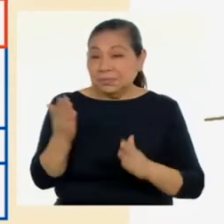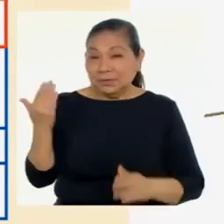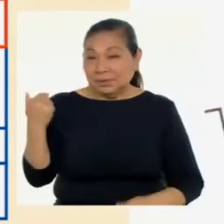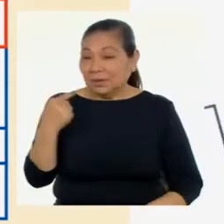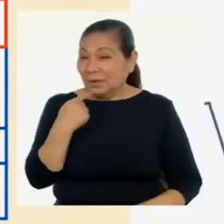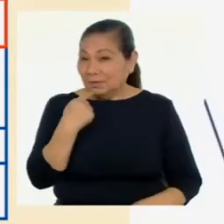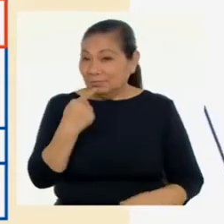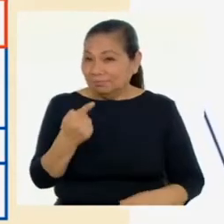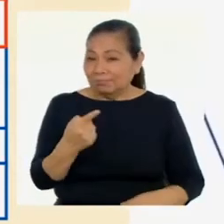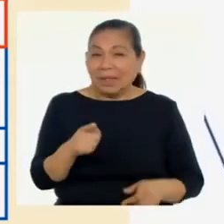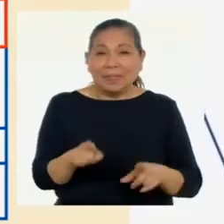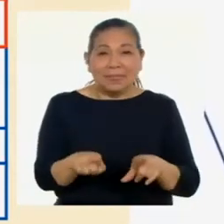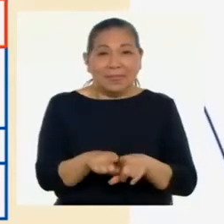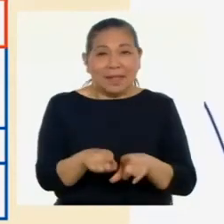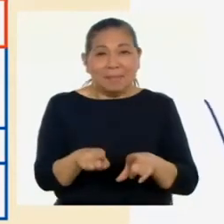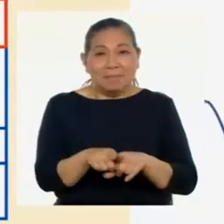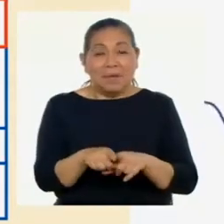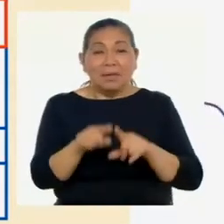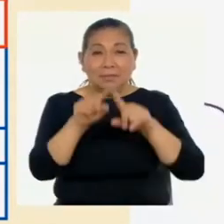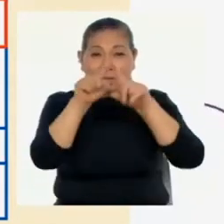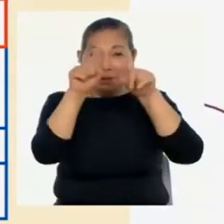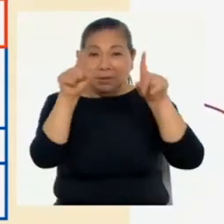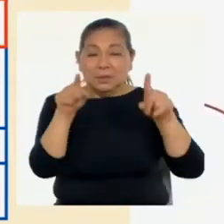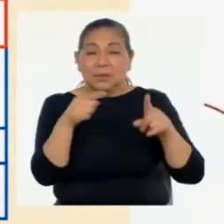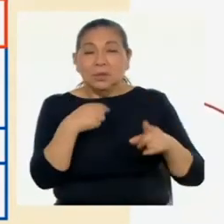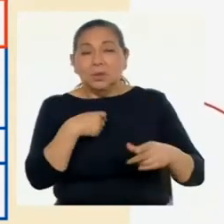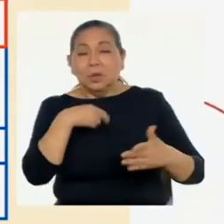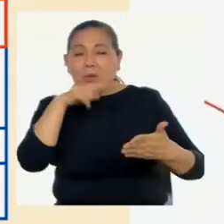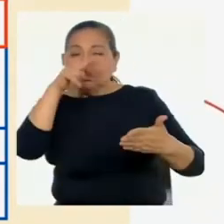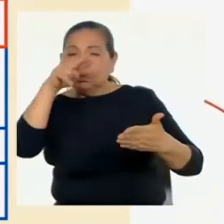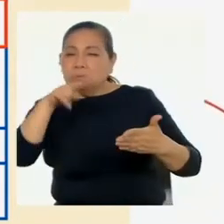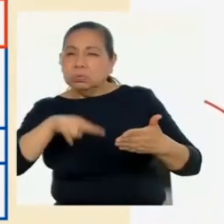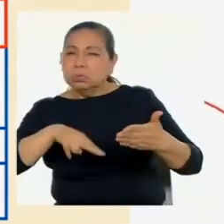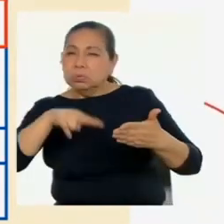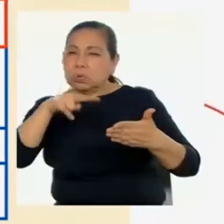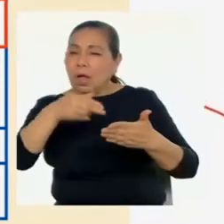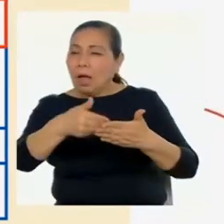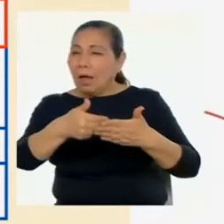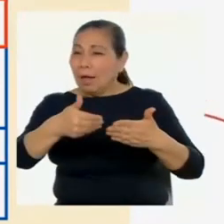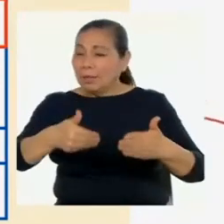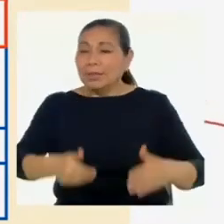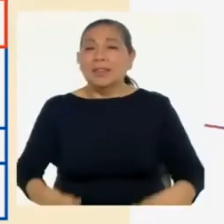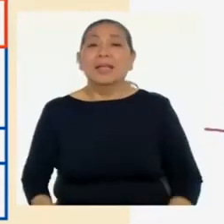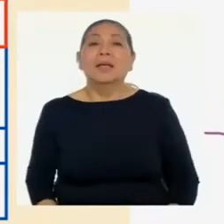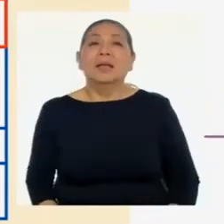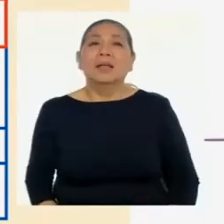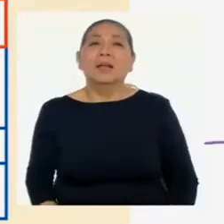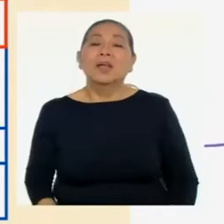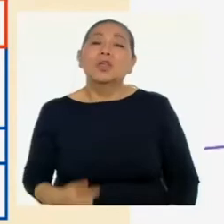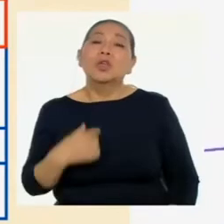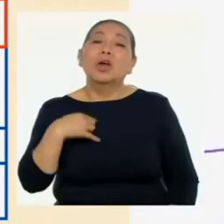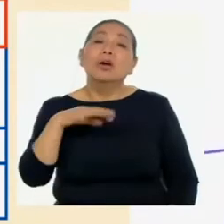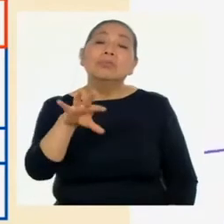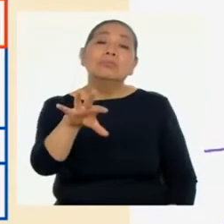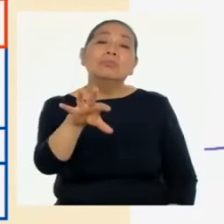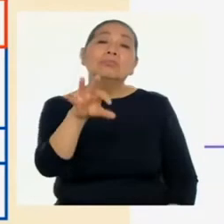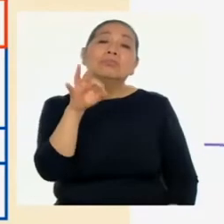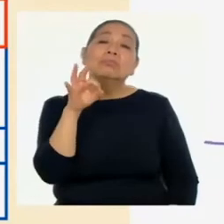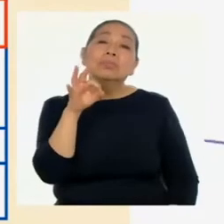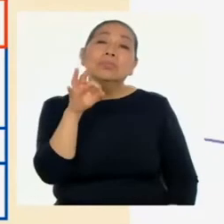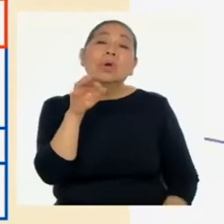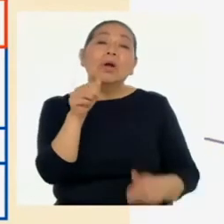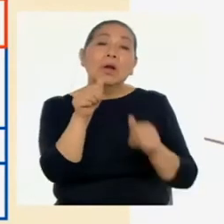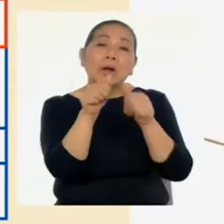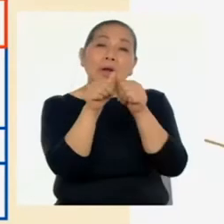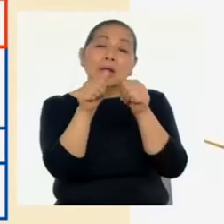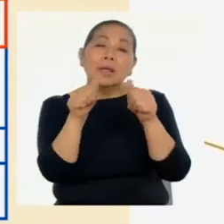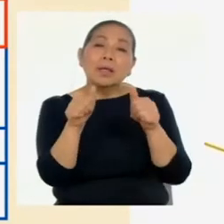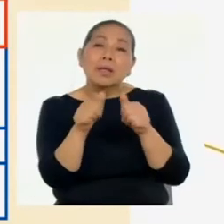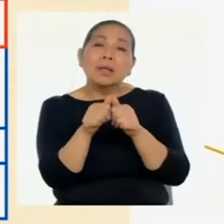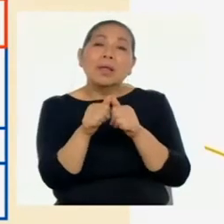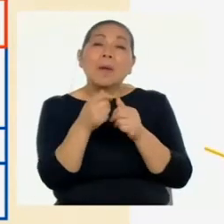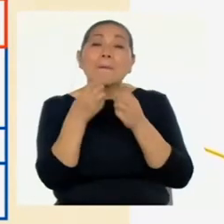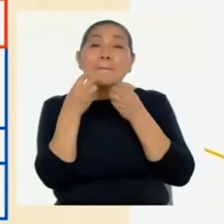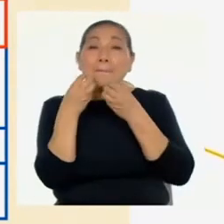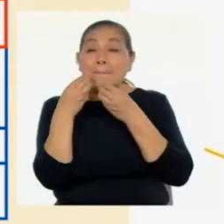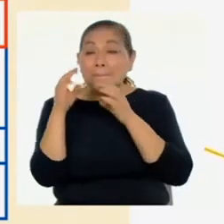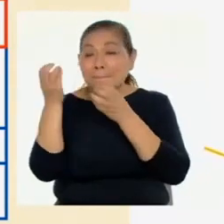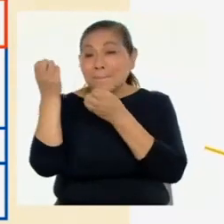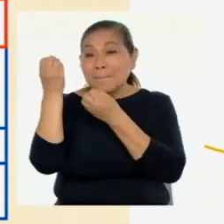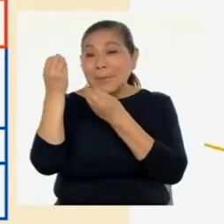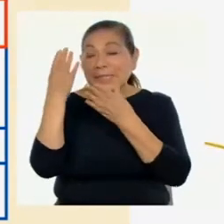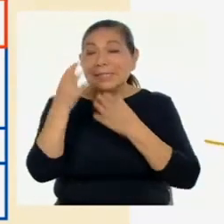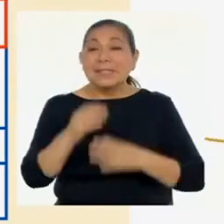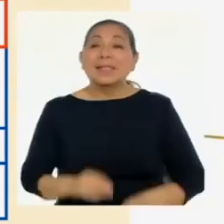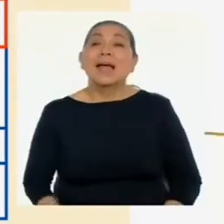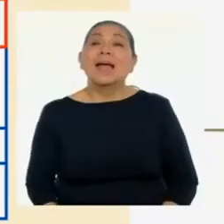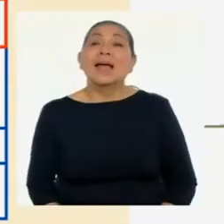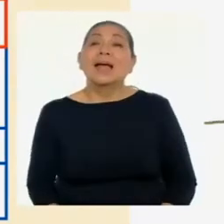visto hace un momento y también según los afiches que estuve revisando antes del programa, voy a elegir la que tiene una imagen, un eslogan o mensaje